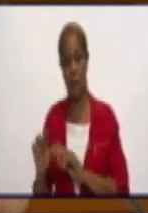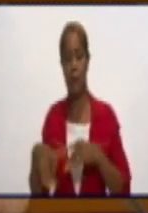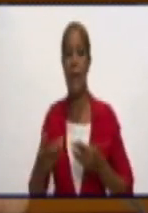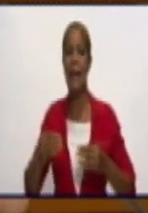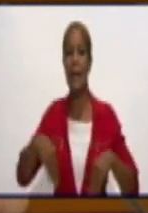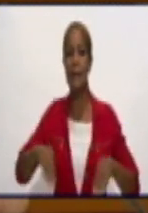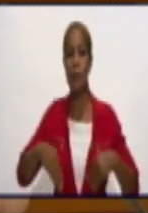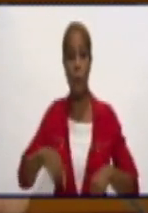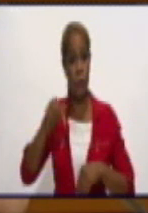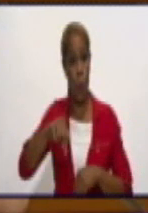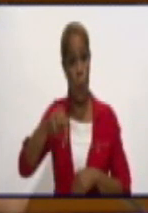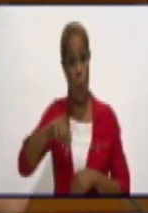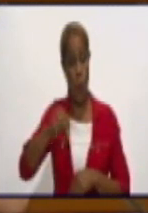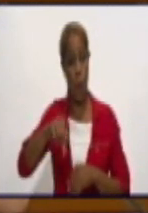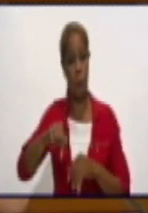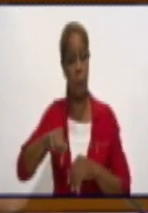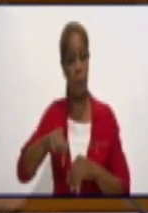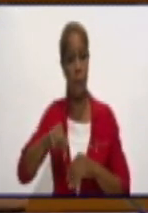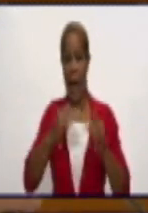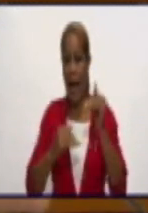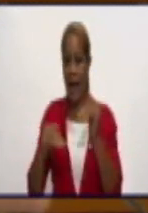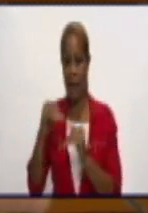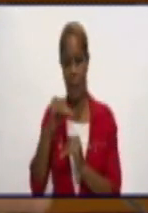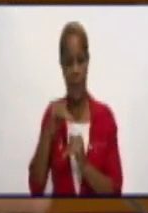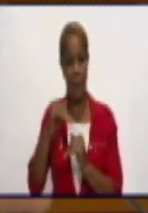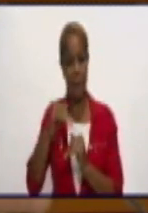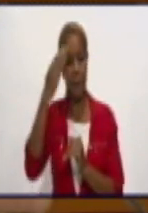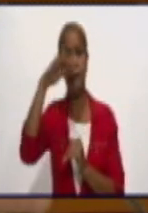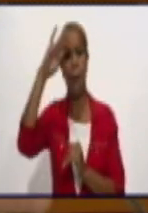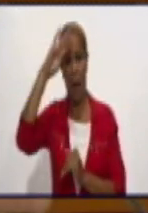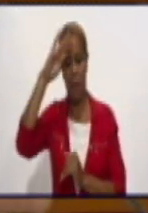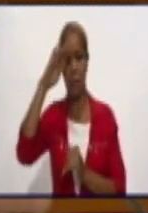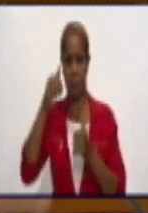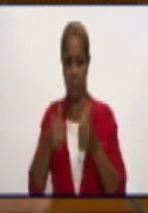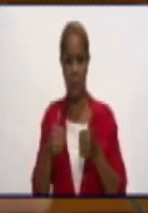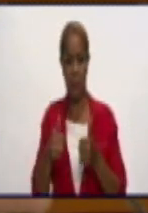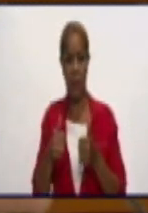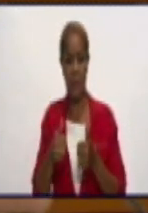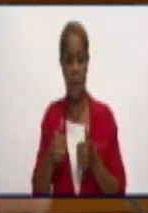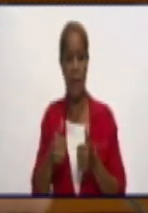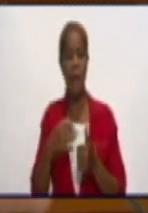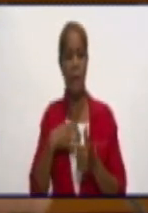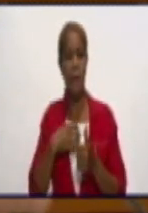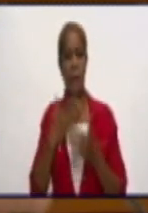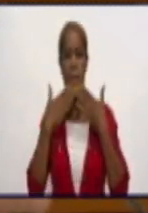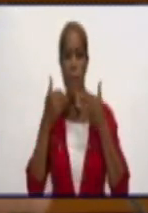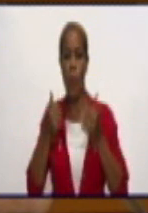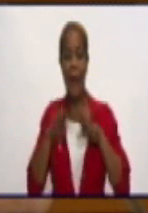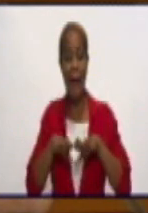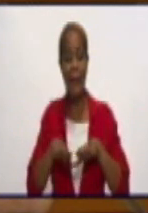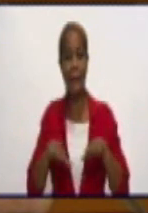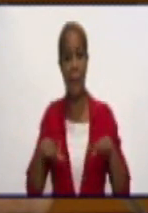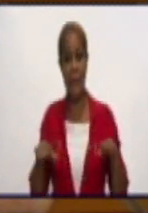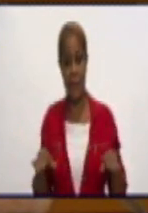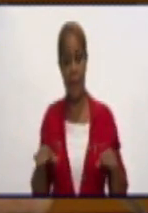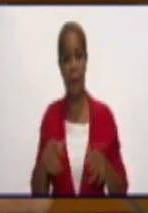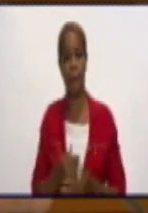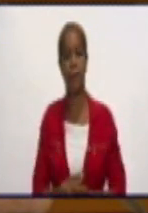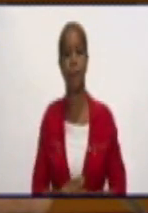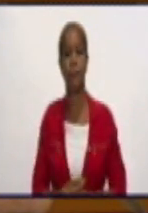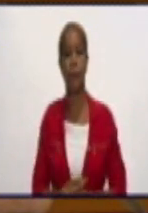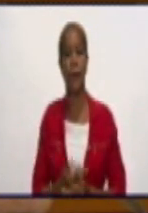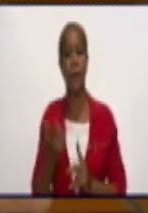de hoy a nivel del país tiene cierta estabilidad. Bueno, como se comunicó,